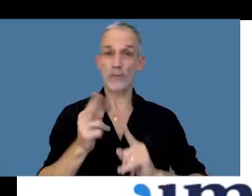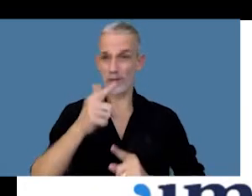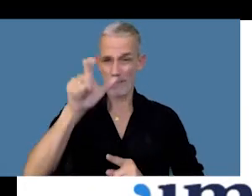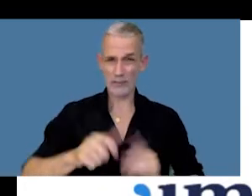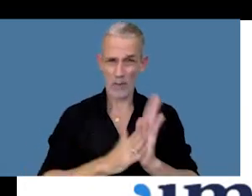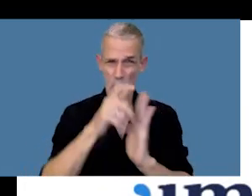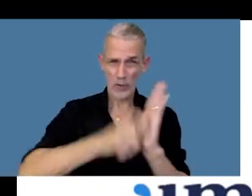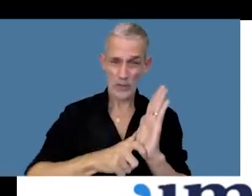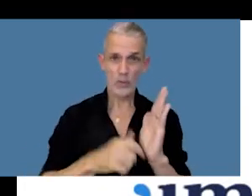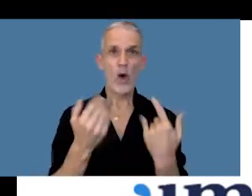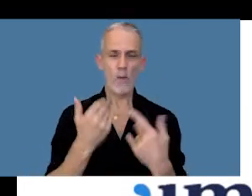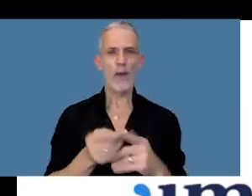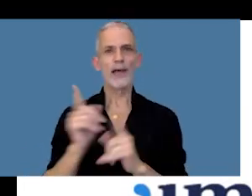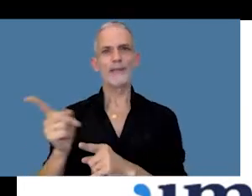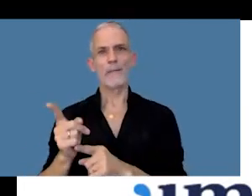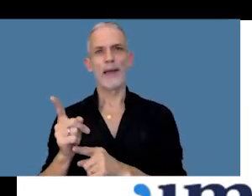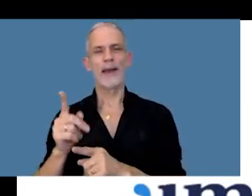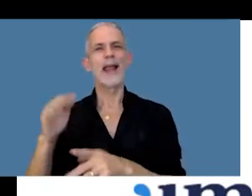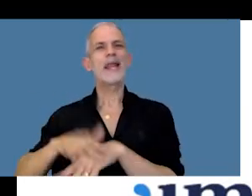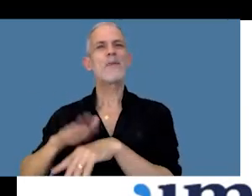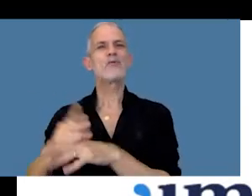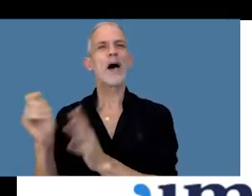a la vez sea responsable inscripto